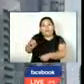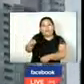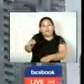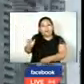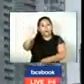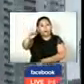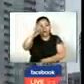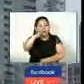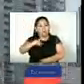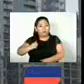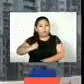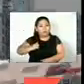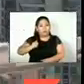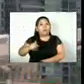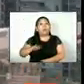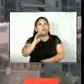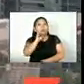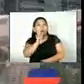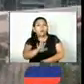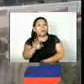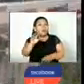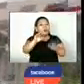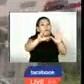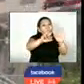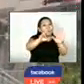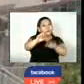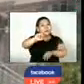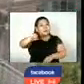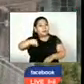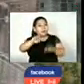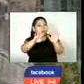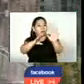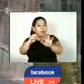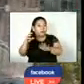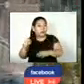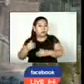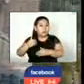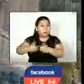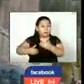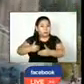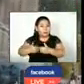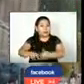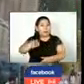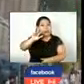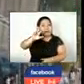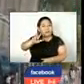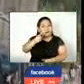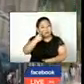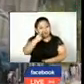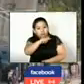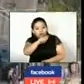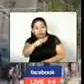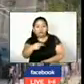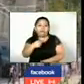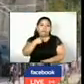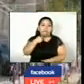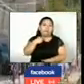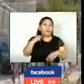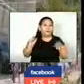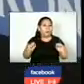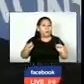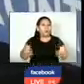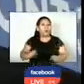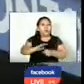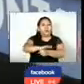es decir, 80.900 millones de dólares en tres años para ayudar a la maltrecha economía a recuperarse